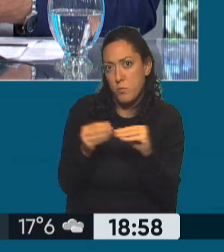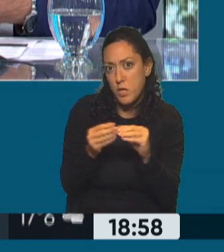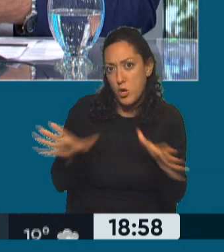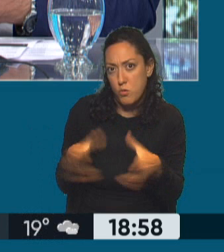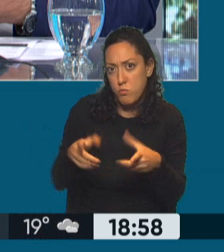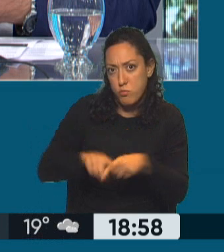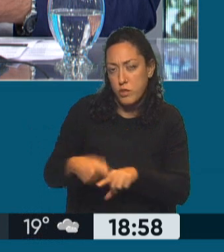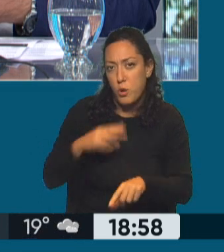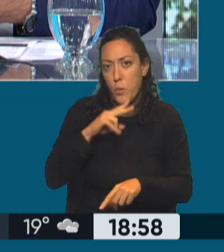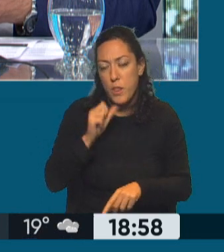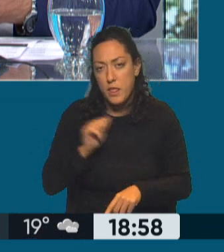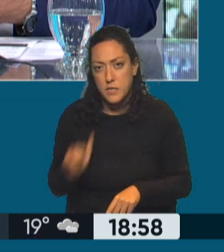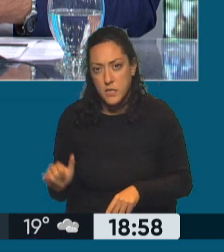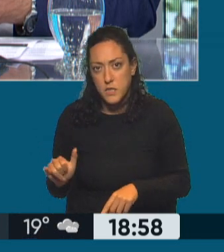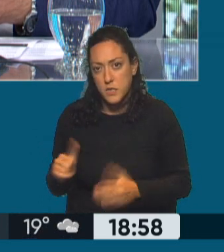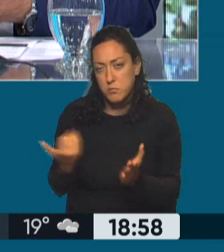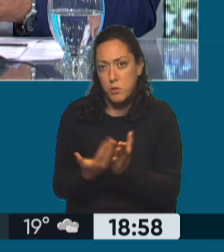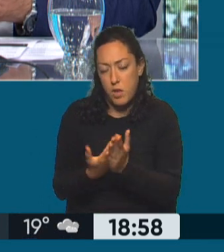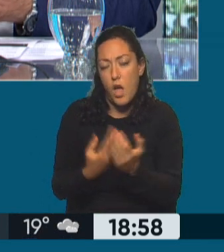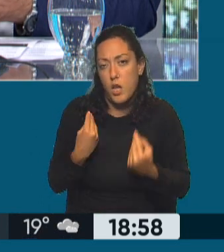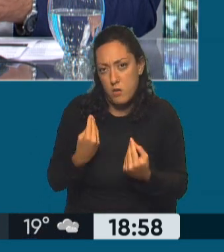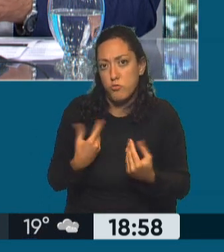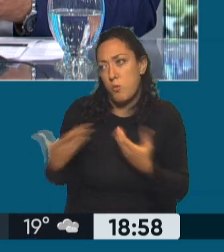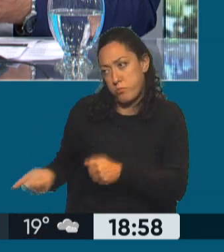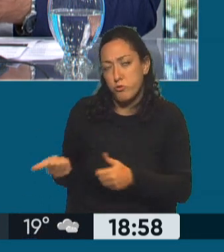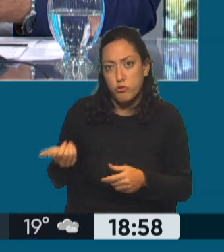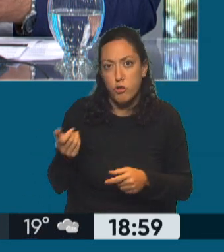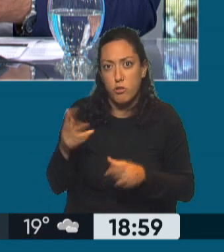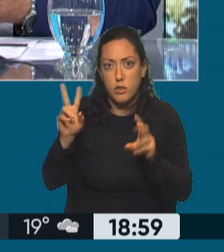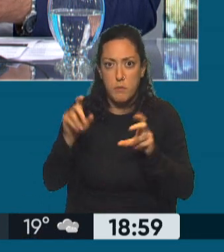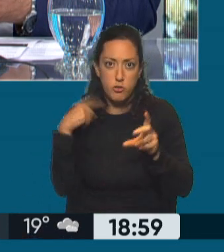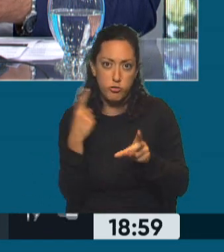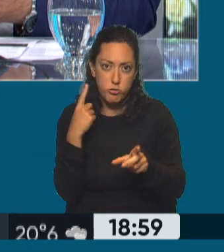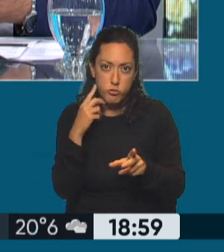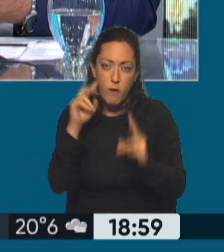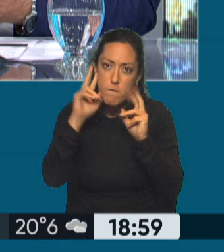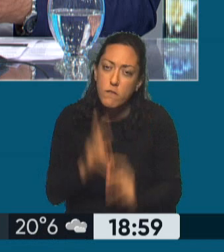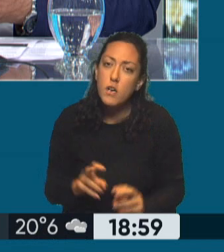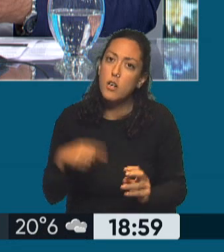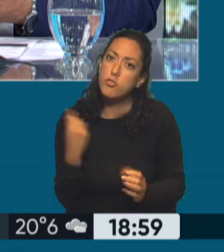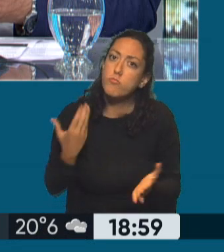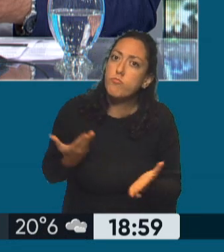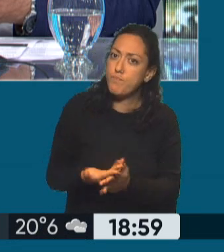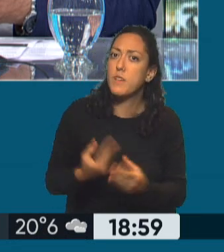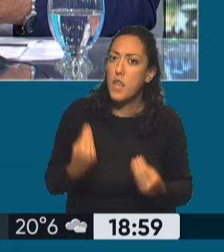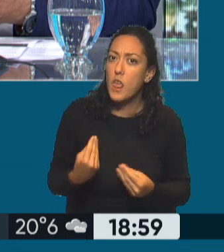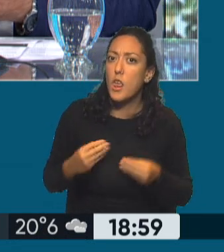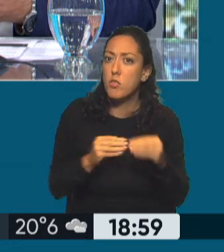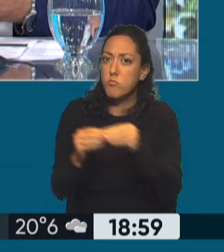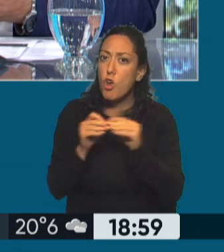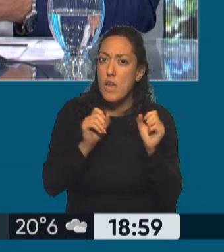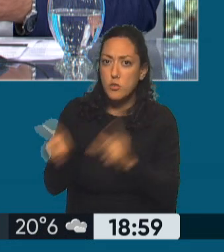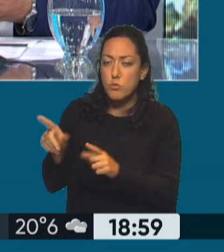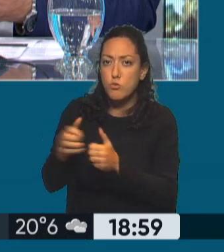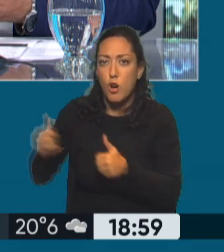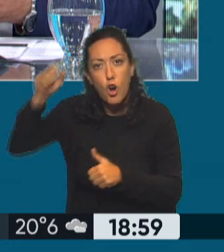bloque, Eduardo Valdés, con quienes de alguna manera venimos siguiendo este tema. Exigimos que sus colegas, integrantes de la